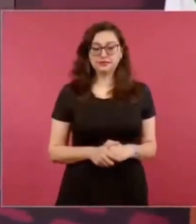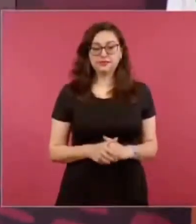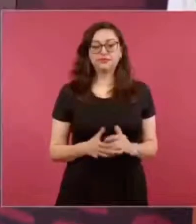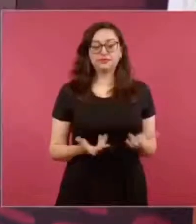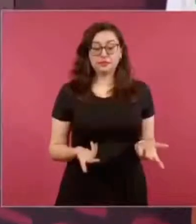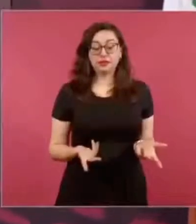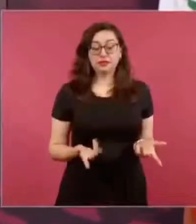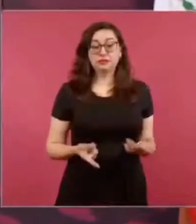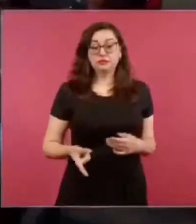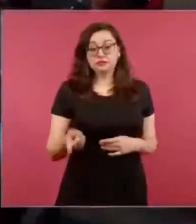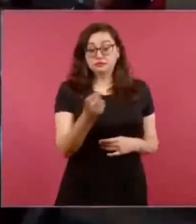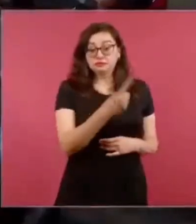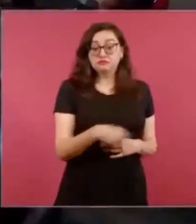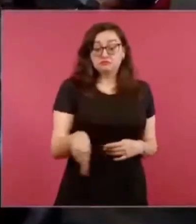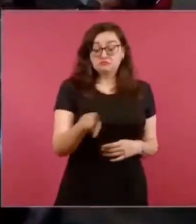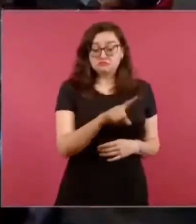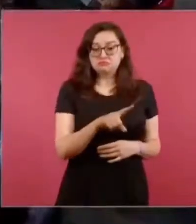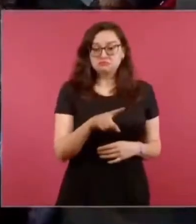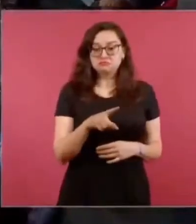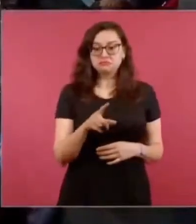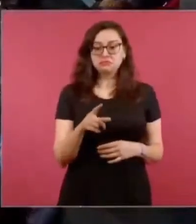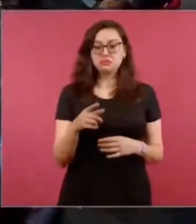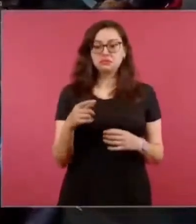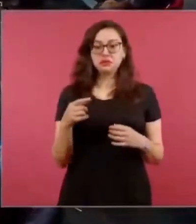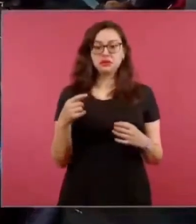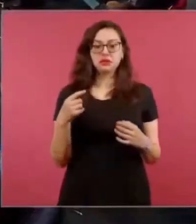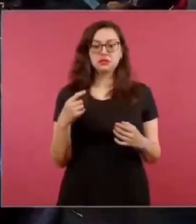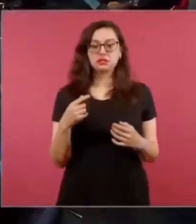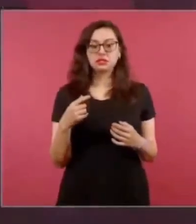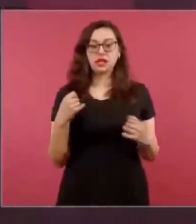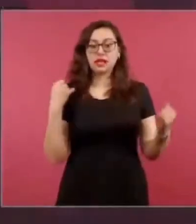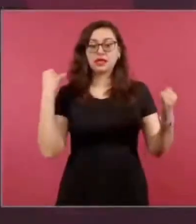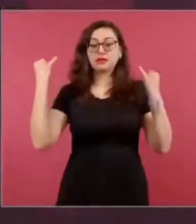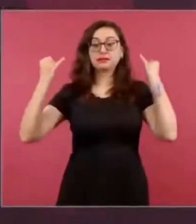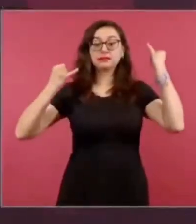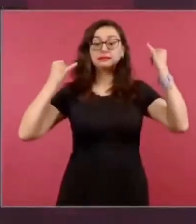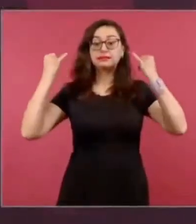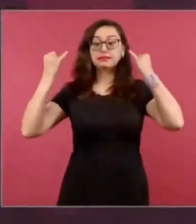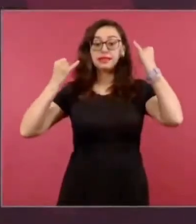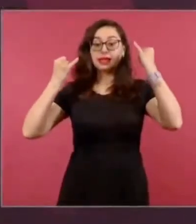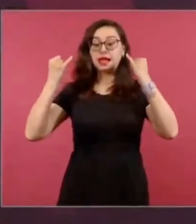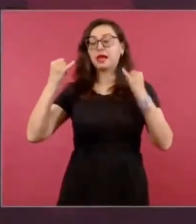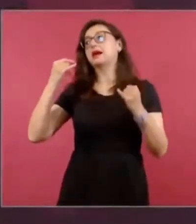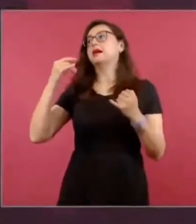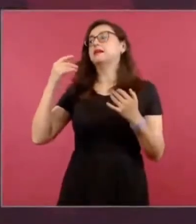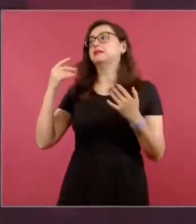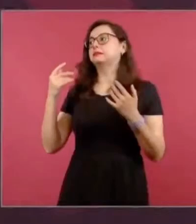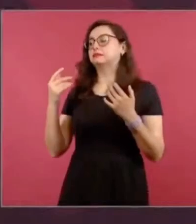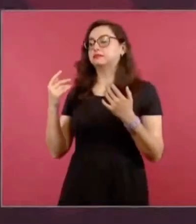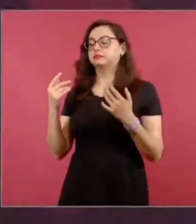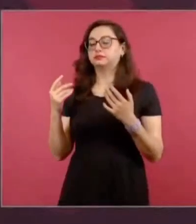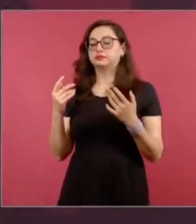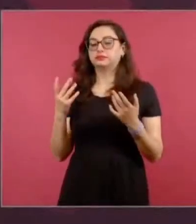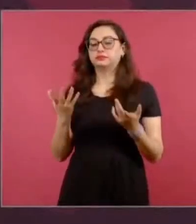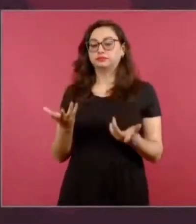con el criterio de que es